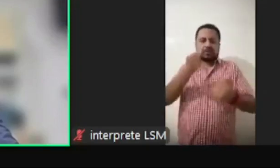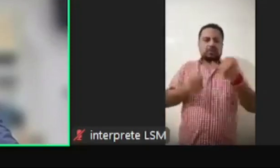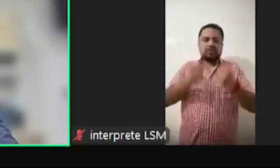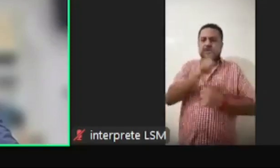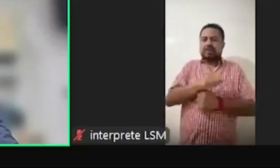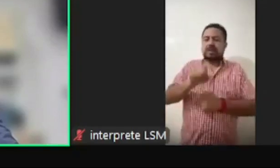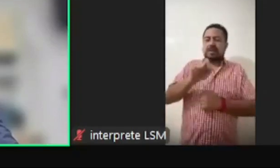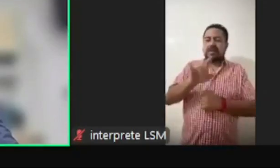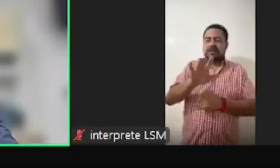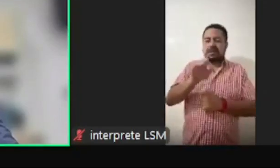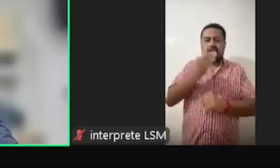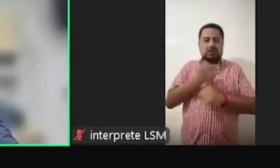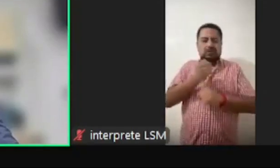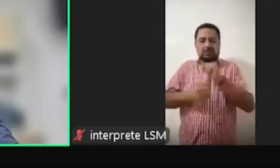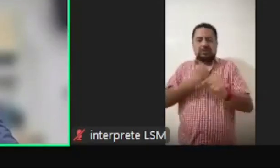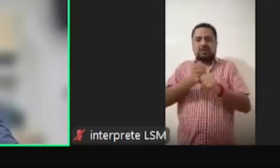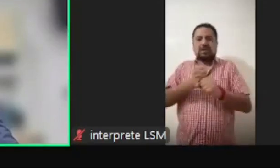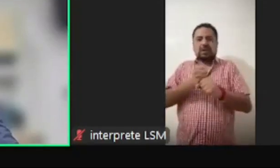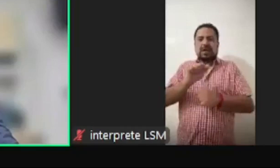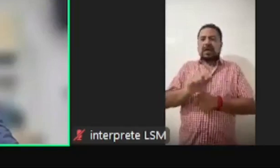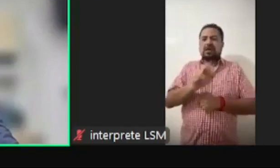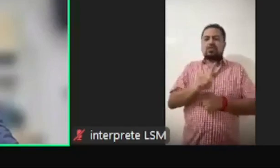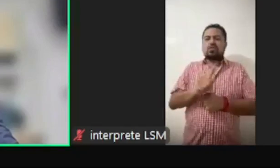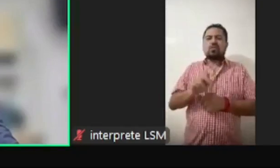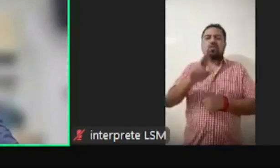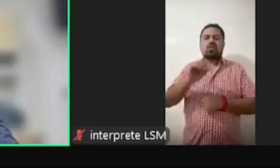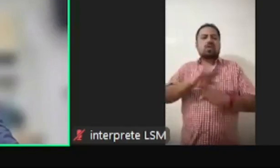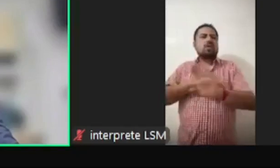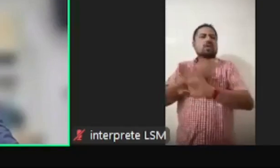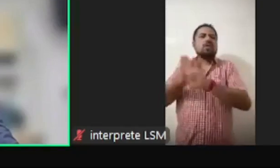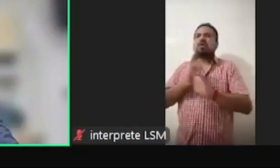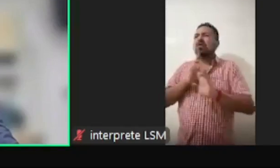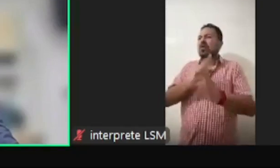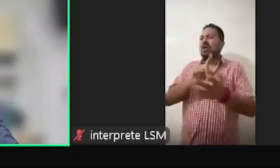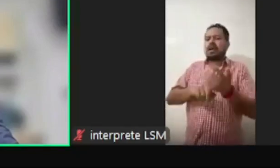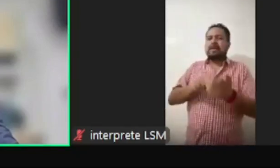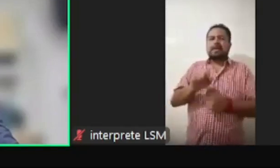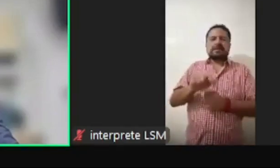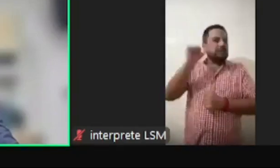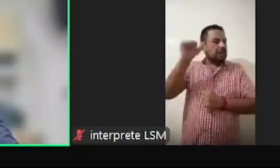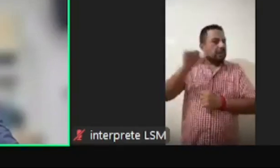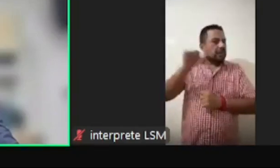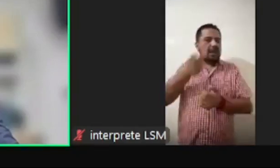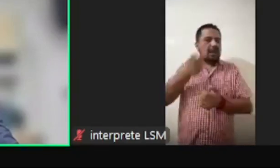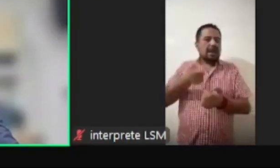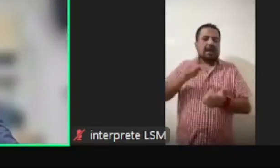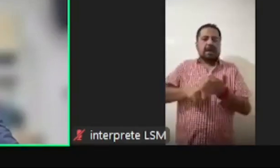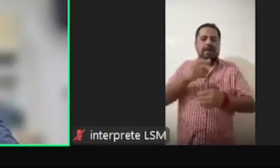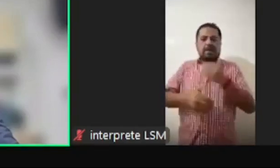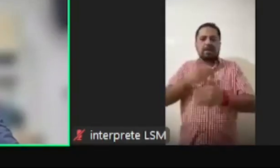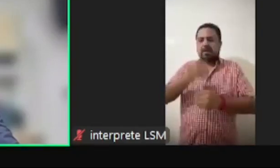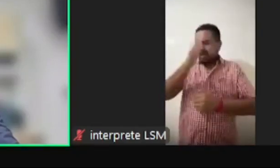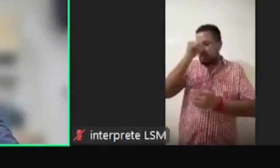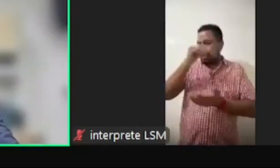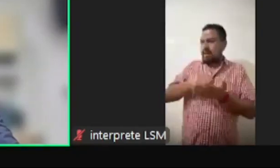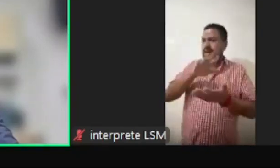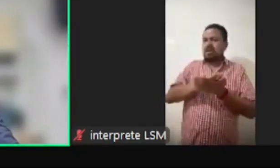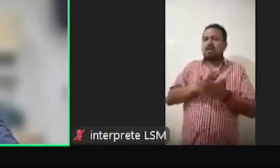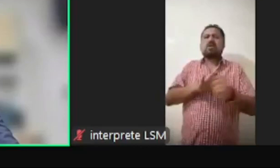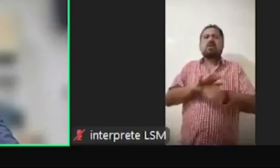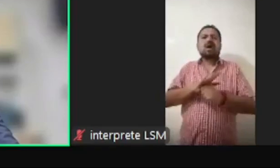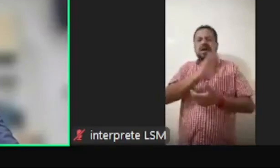Arturo Flores de Mercado, en contra de la resolución del 27 de abril emitida dentro del procedimiento de inconformidad con